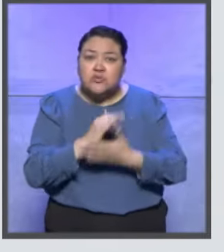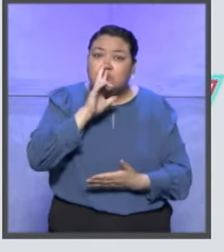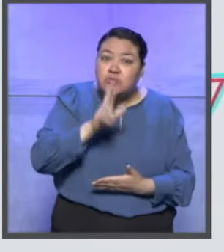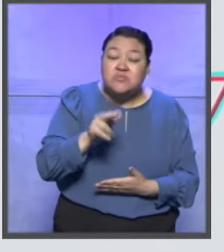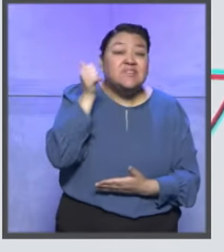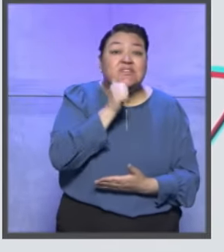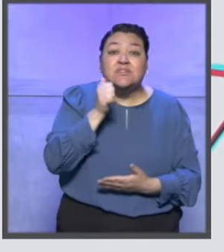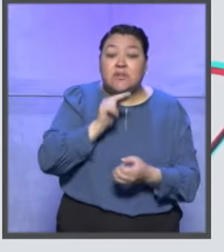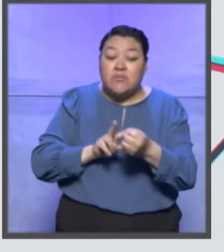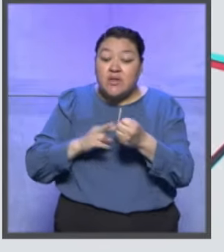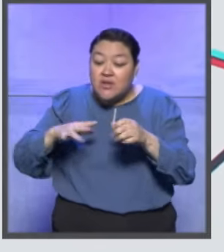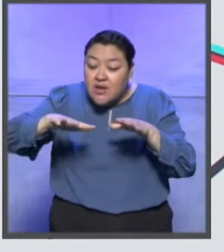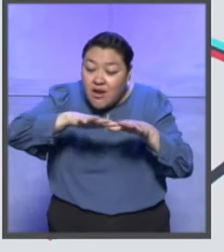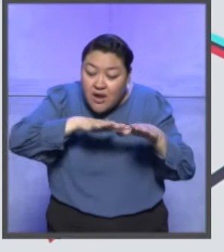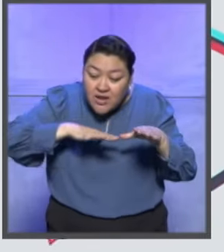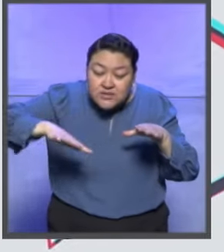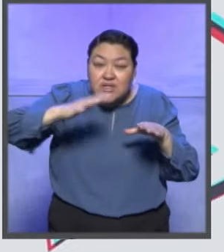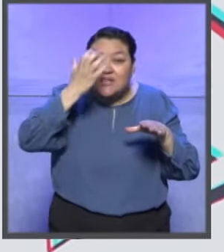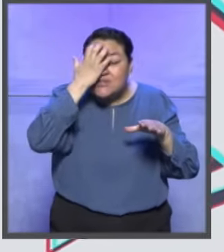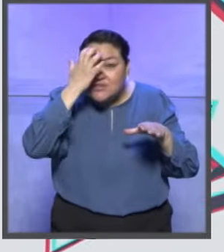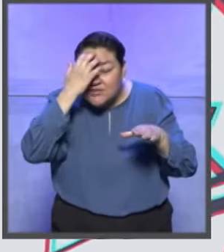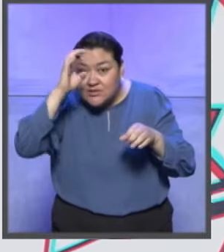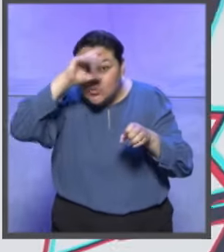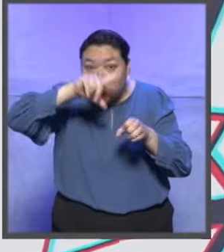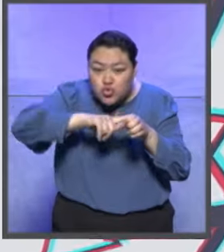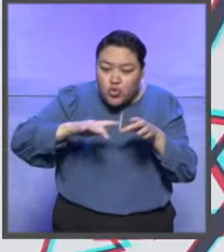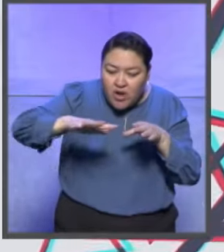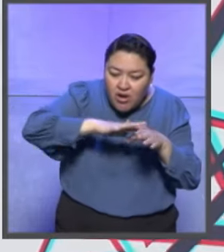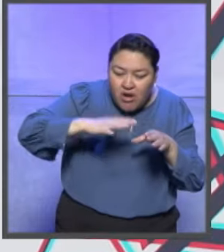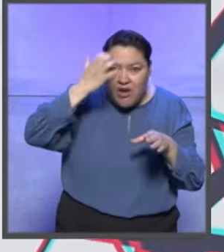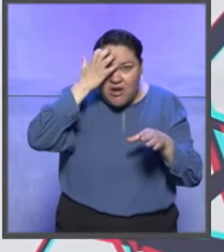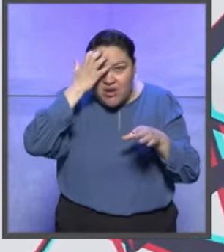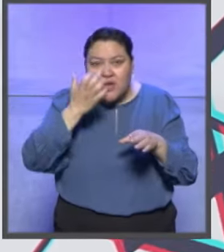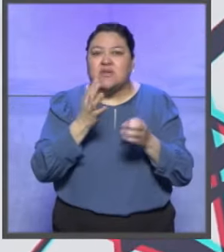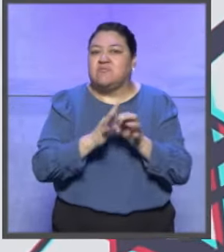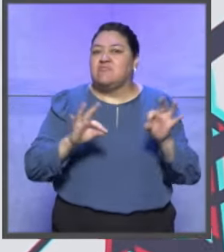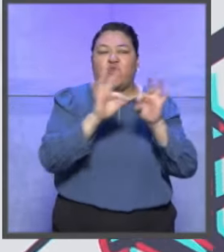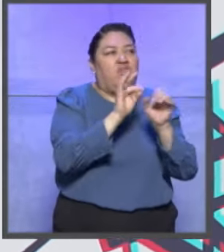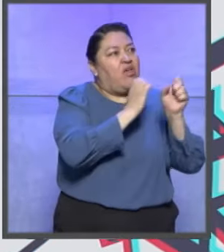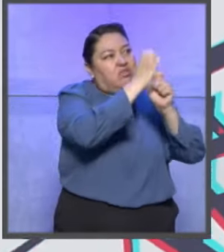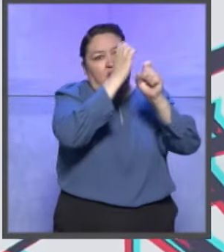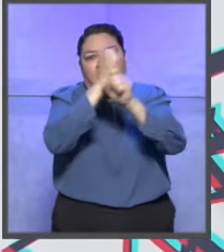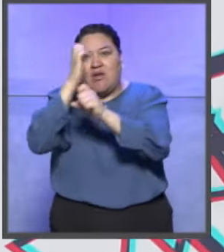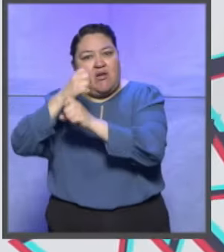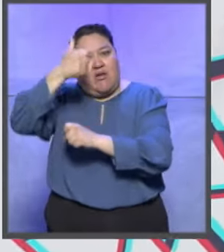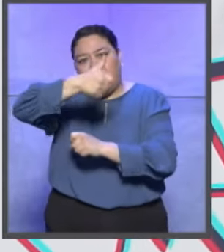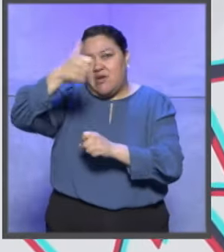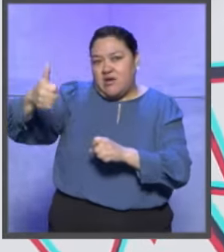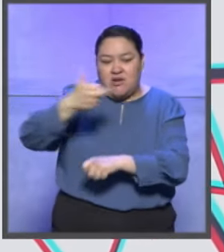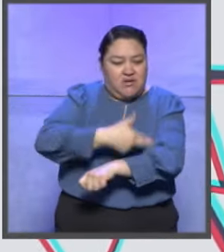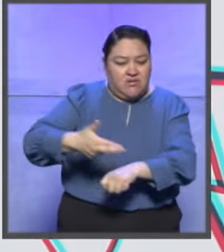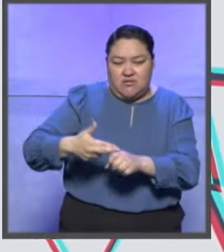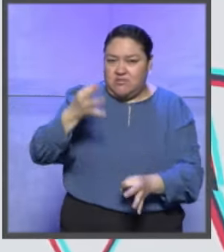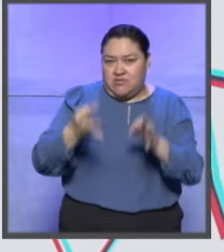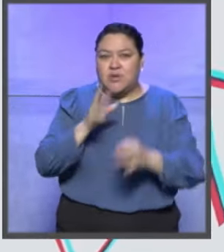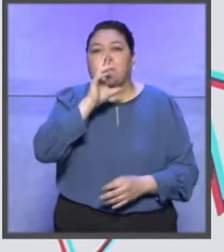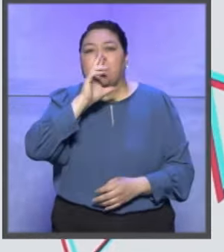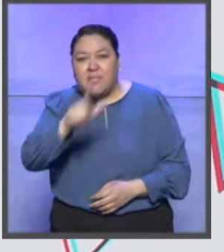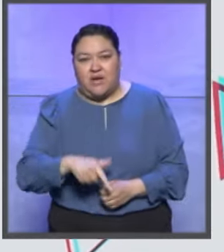con perspectiva de lugar. Entonces yo creo que el federalismo es fundamental para lograr una mejor